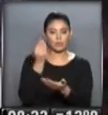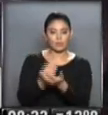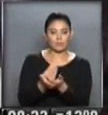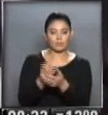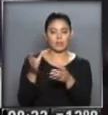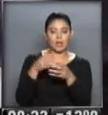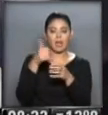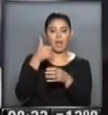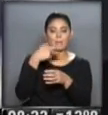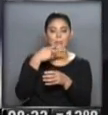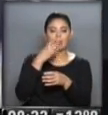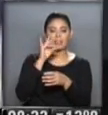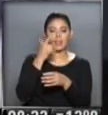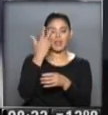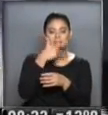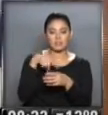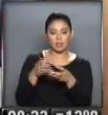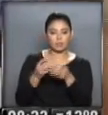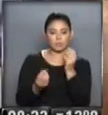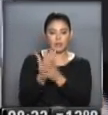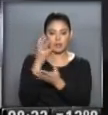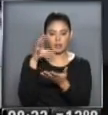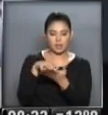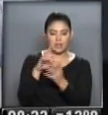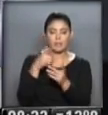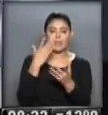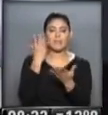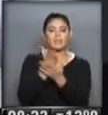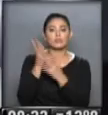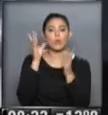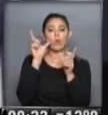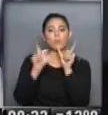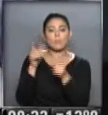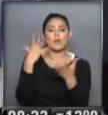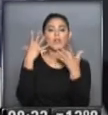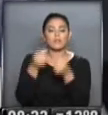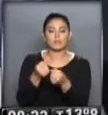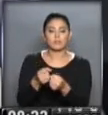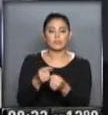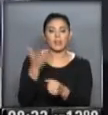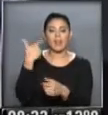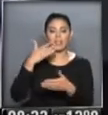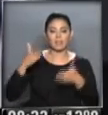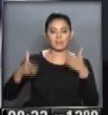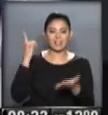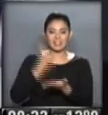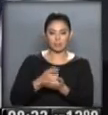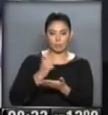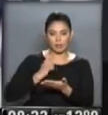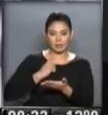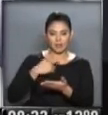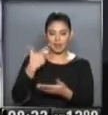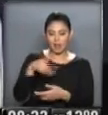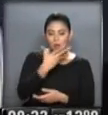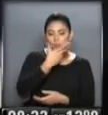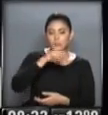pdhg fue un luchador por los derechos humanos fue secuestrado y torturado por la dictadura militar y luchó toda